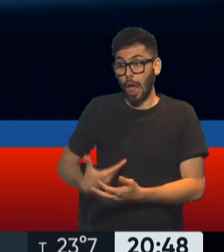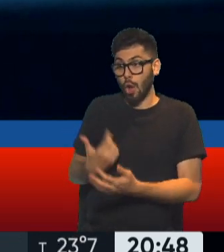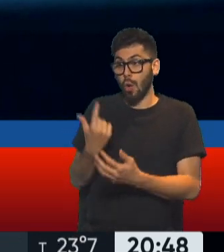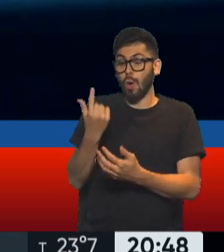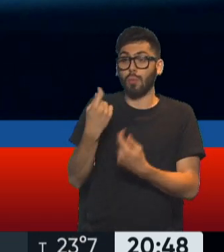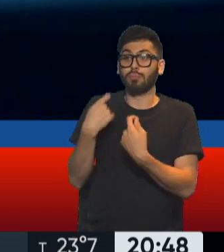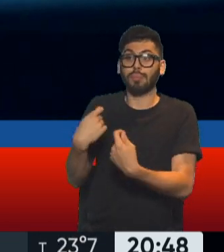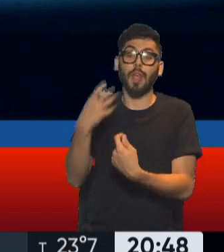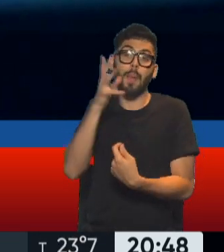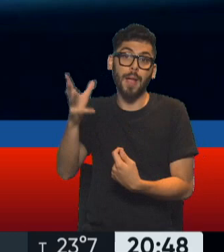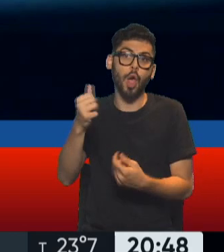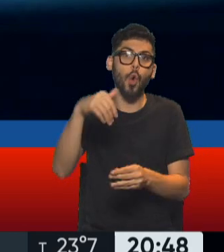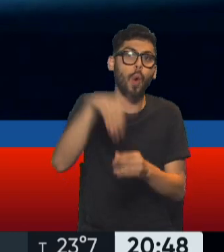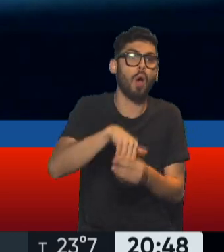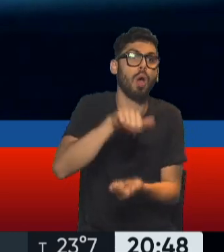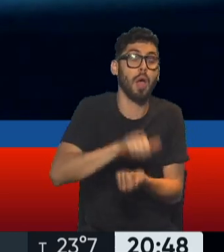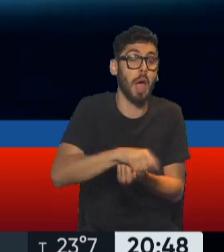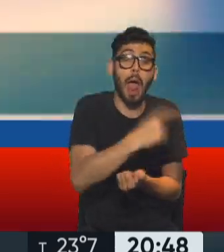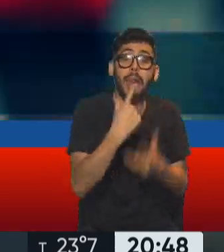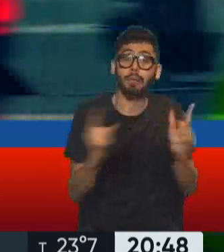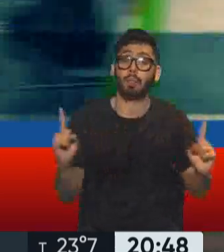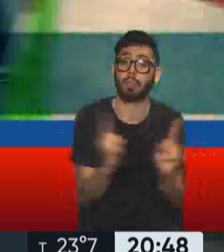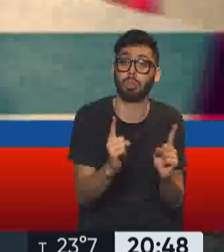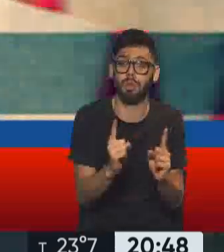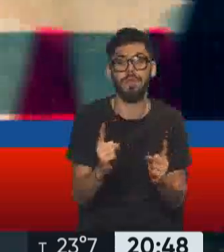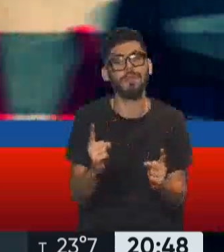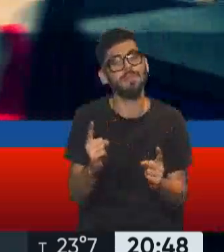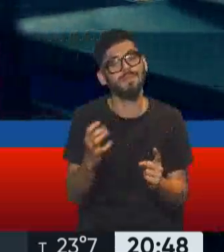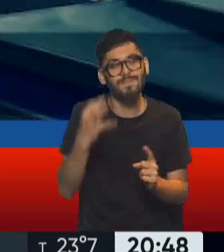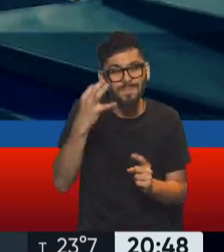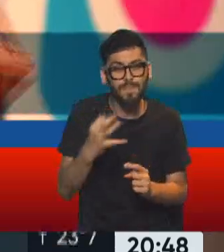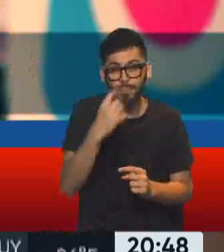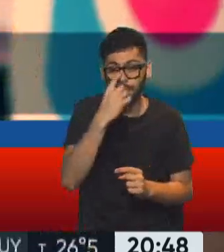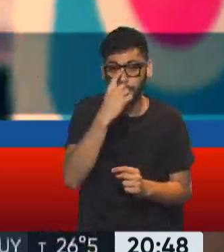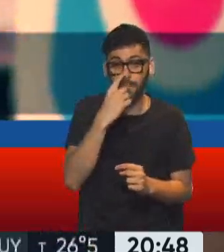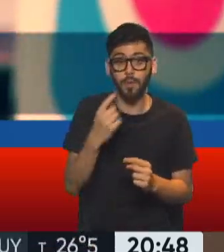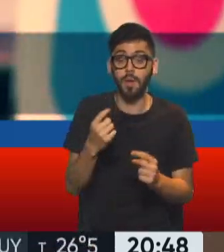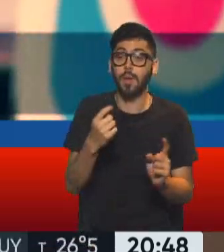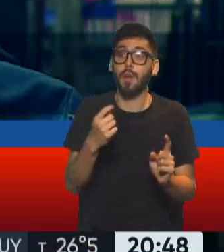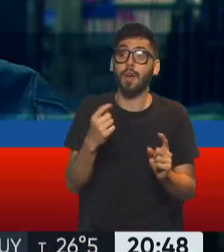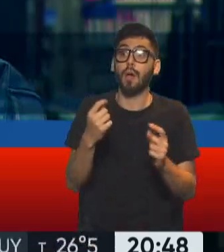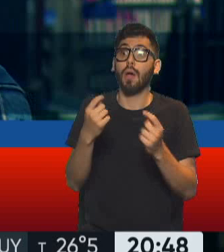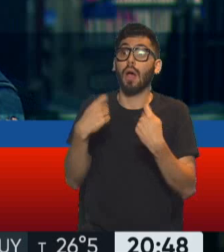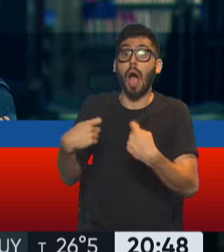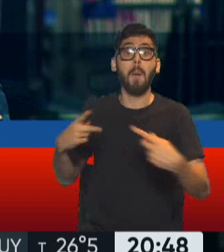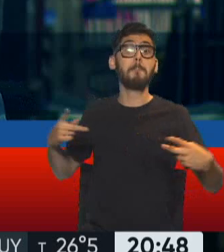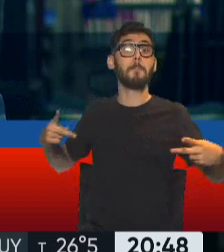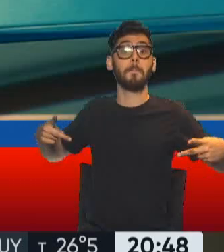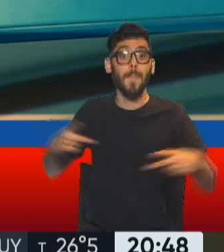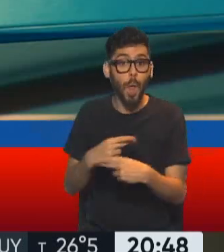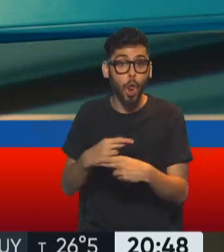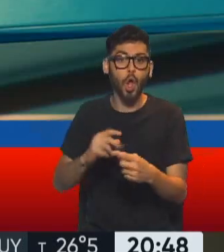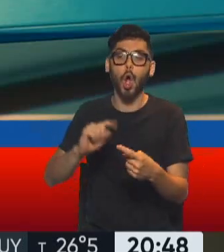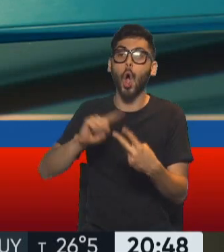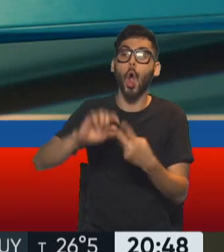emite, hablando muy en términos simplificados. Entonces, nada que no sea el ajuste fiscal y la reducción